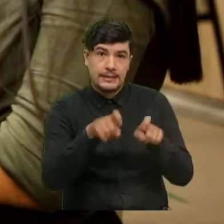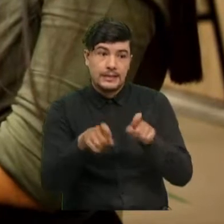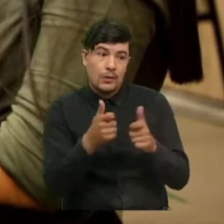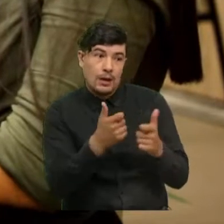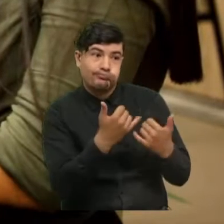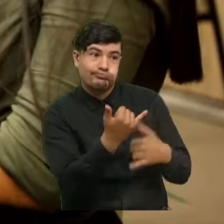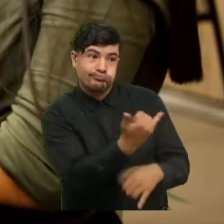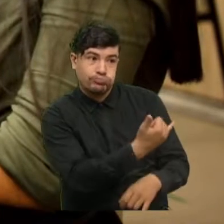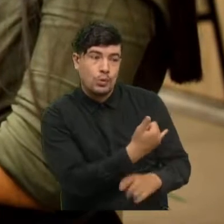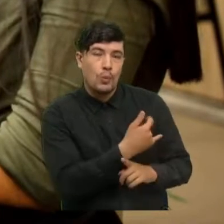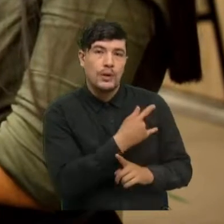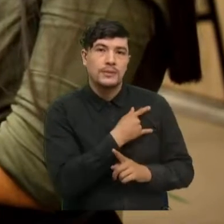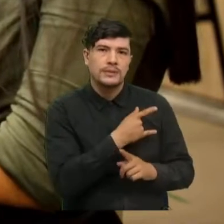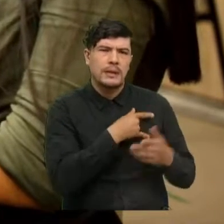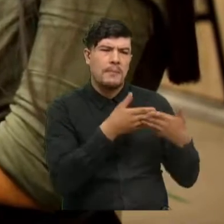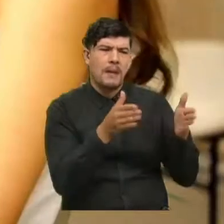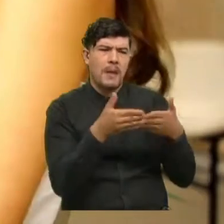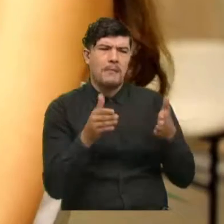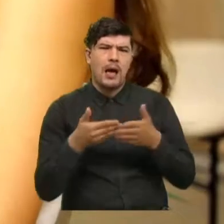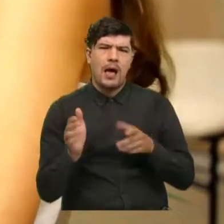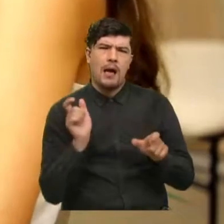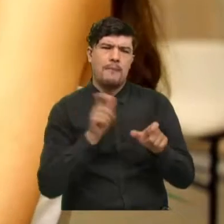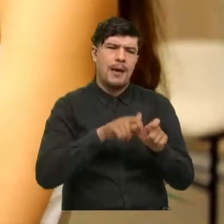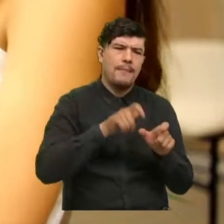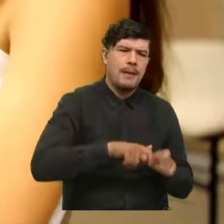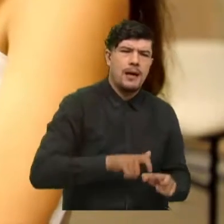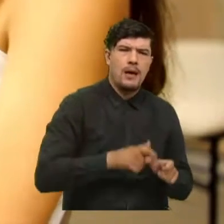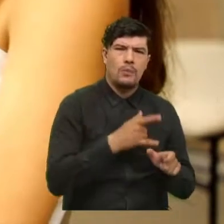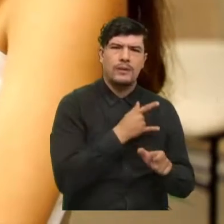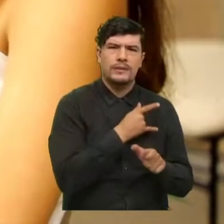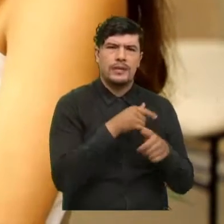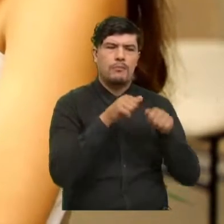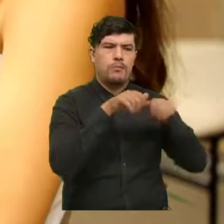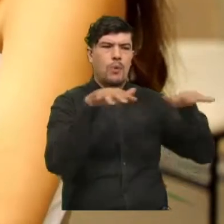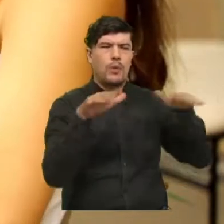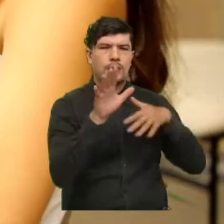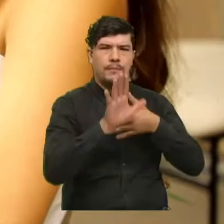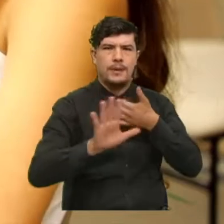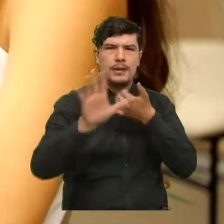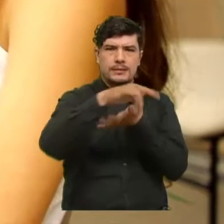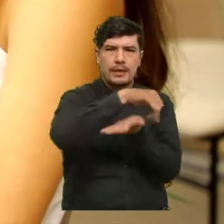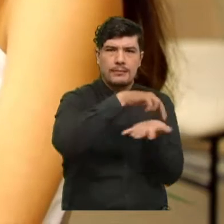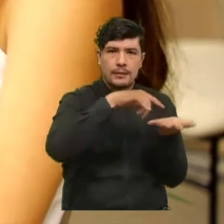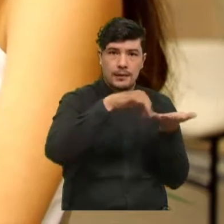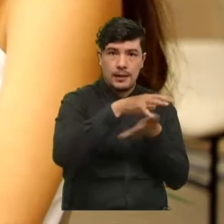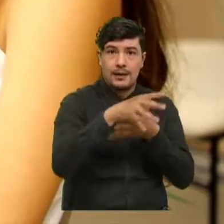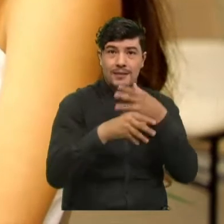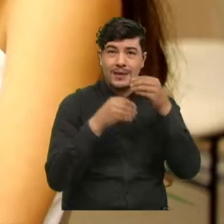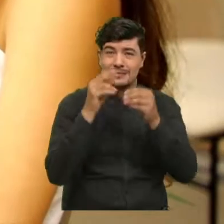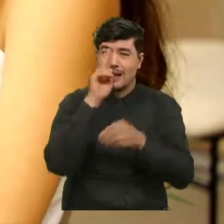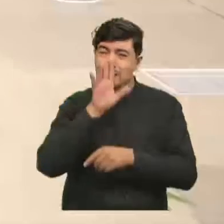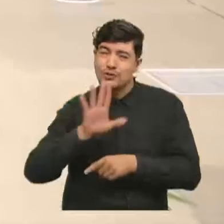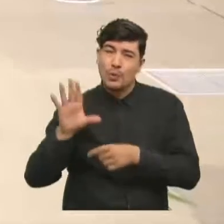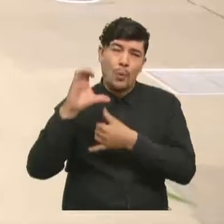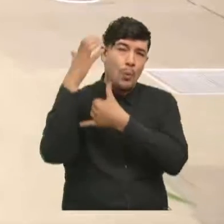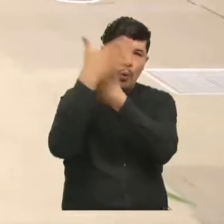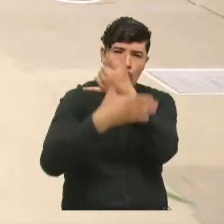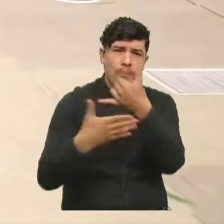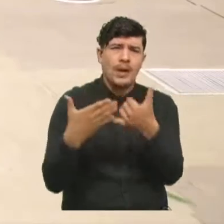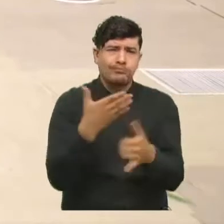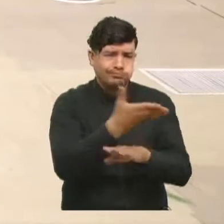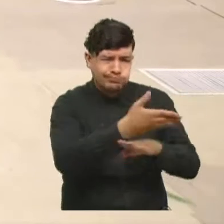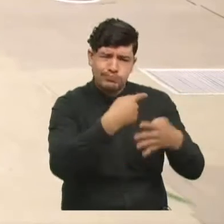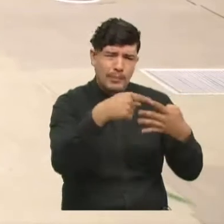a las universidades públicas de nuestro departamento y desde luego pues es un clamor también nacional de los jóvenes que hayan mayor